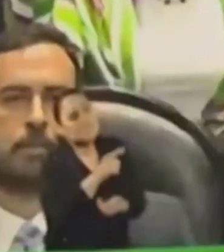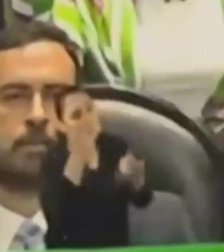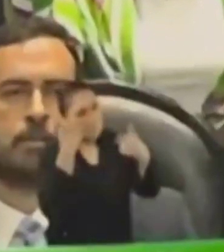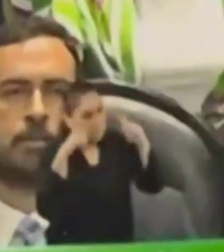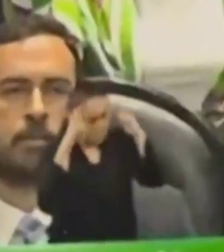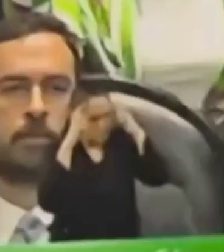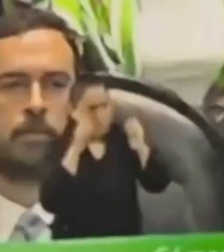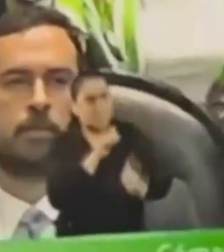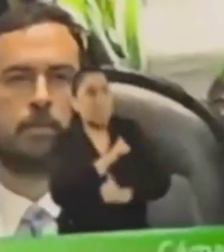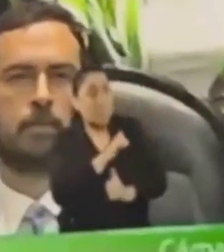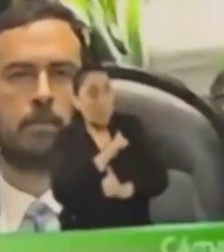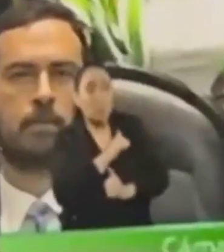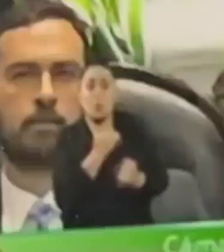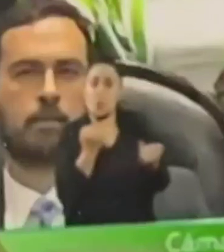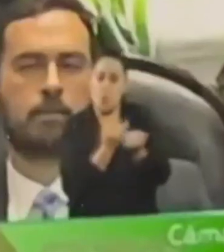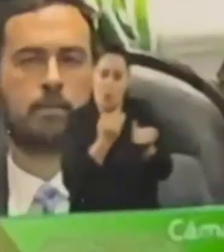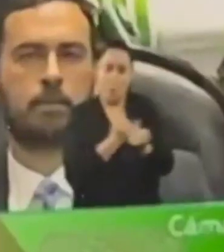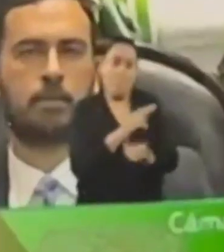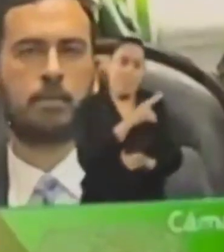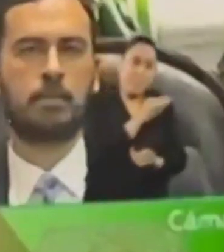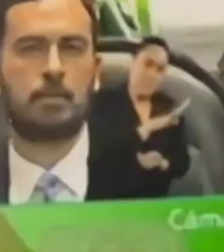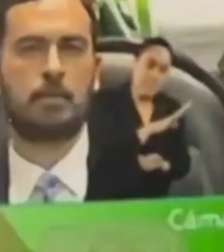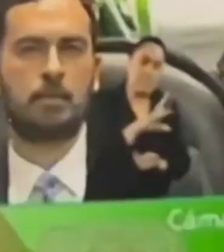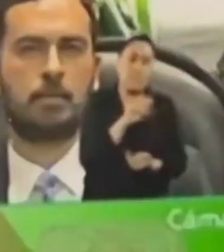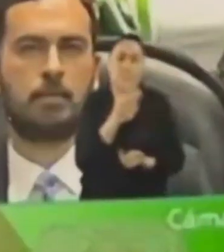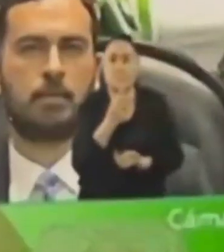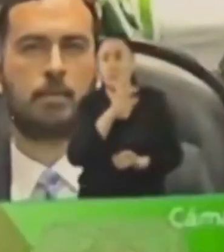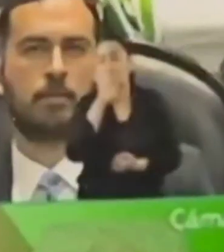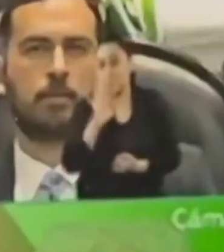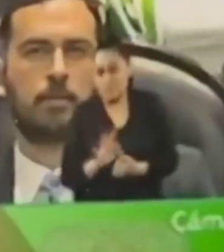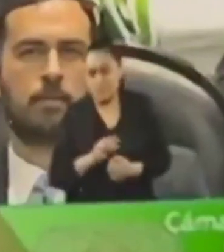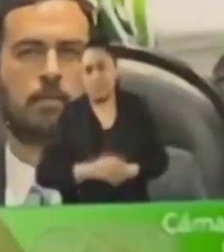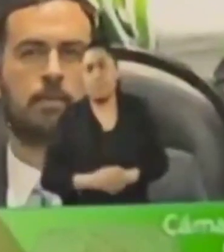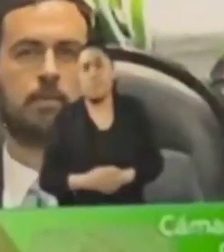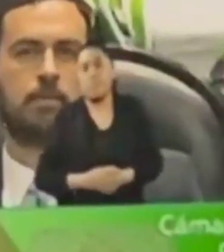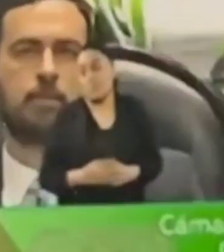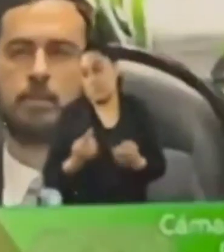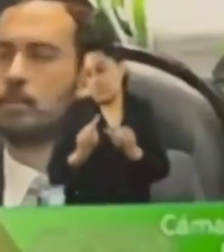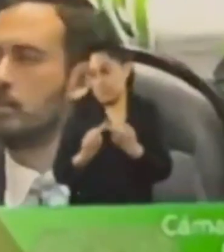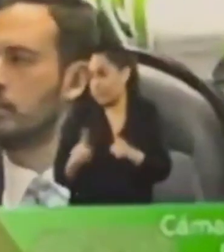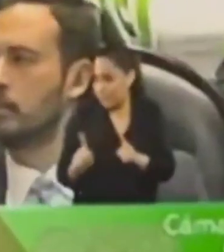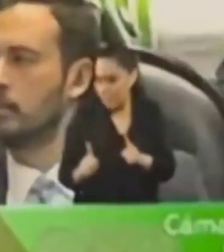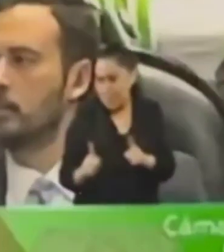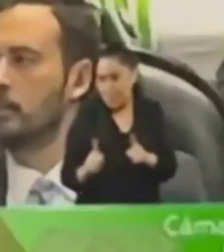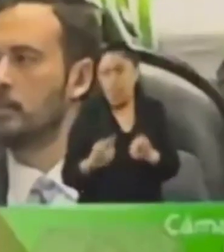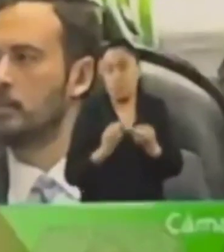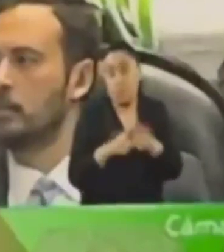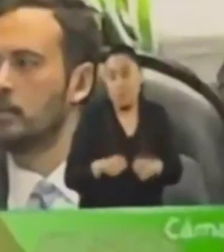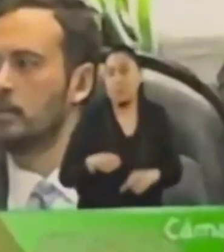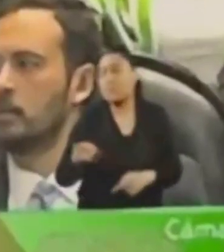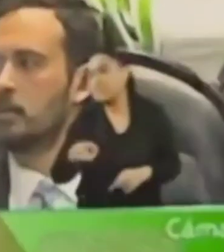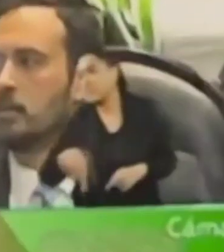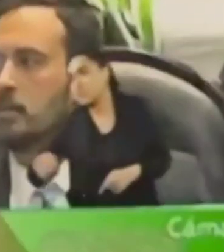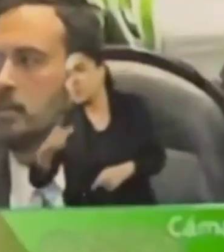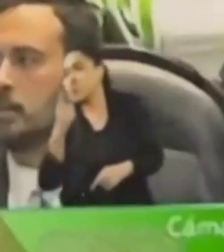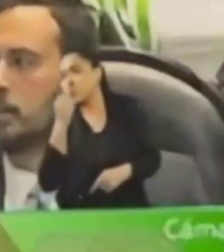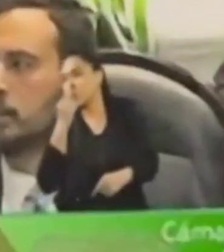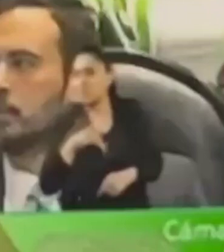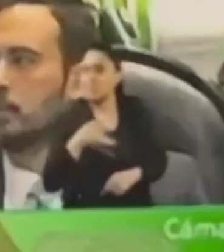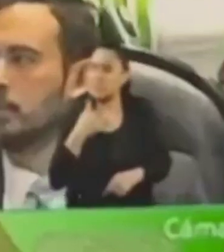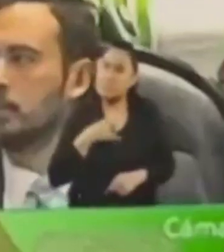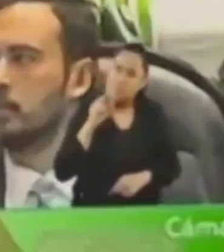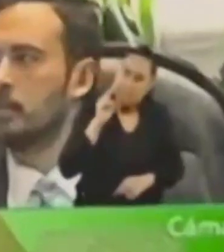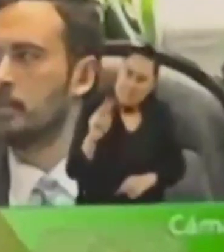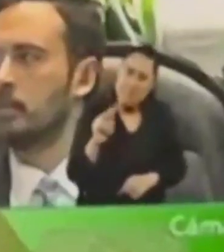con un 85% y un 83% respectivamente. En contraste, nuevamente, con las policías, que